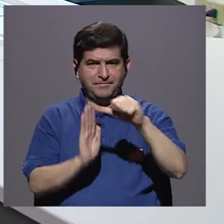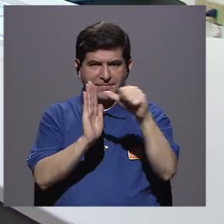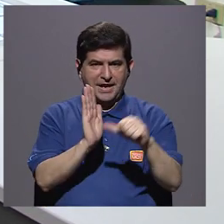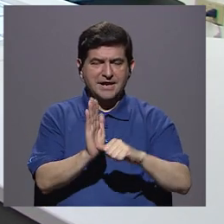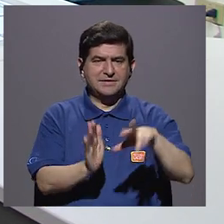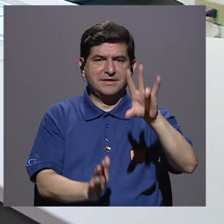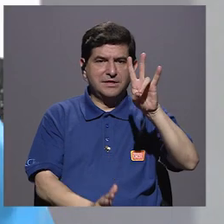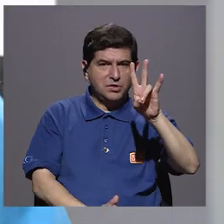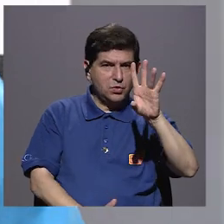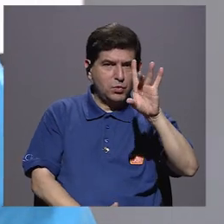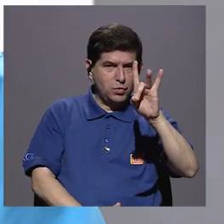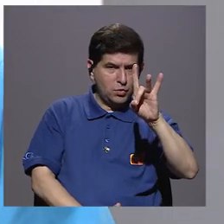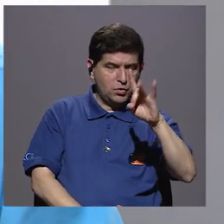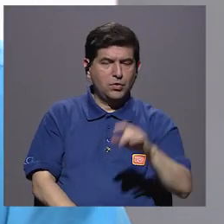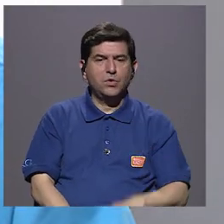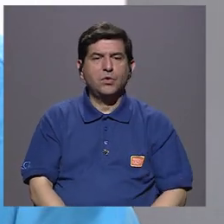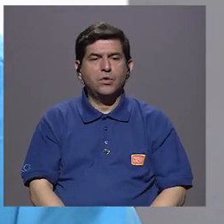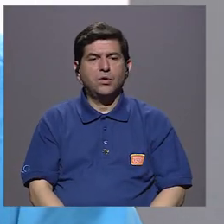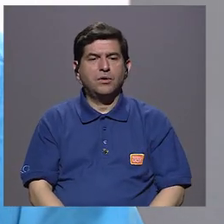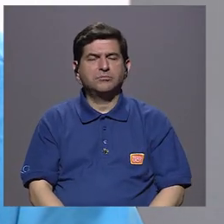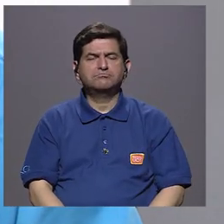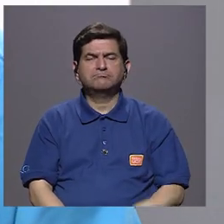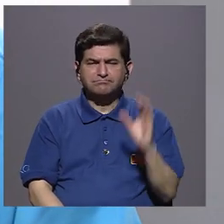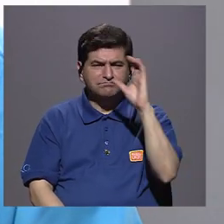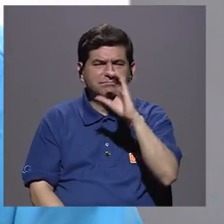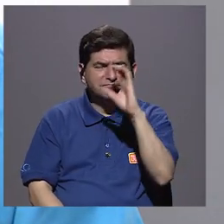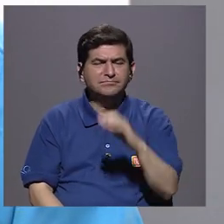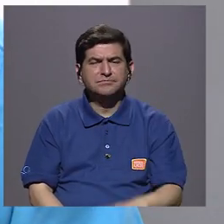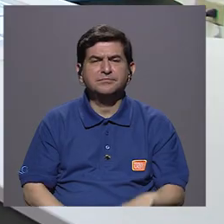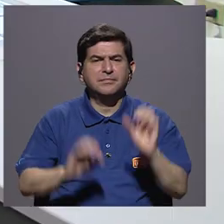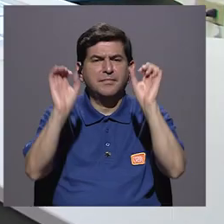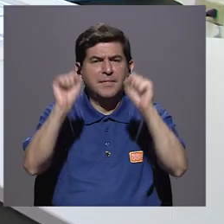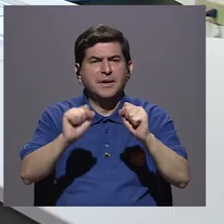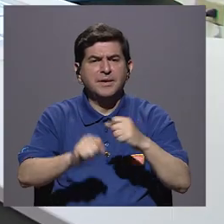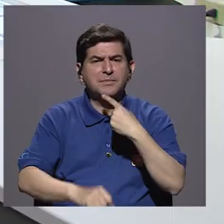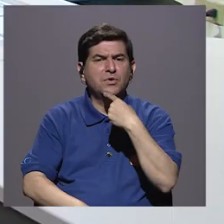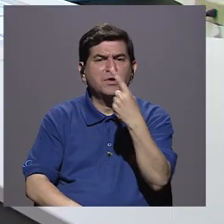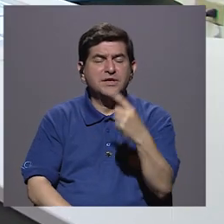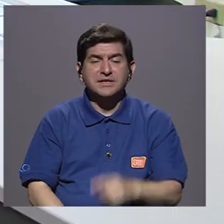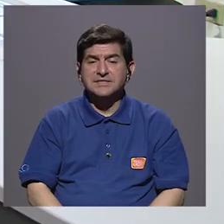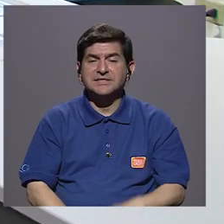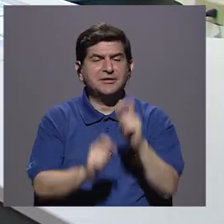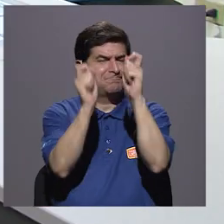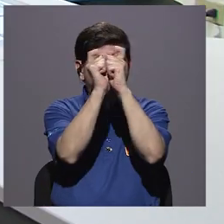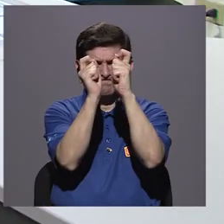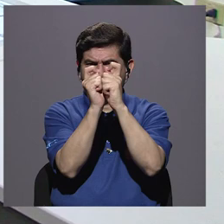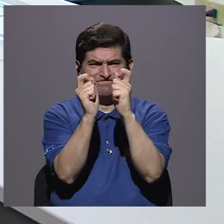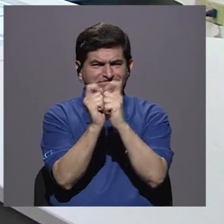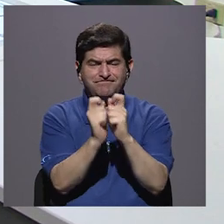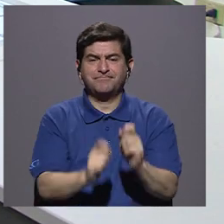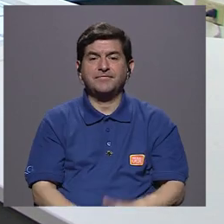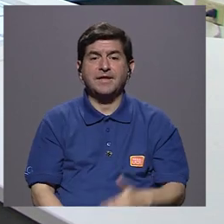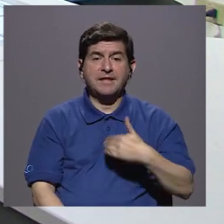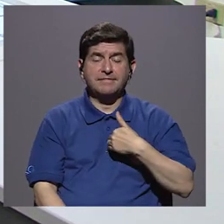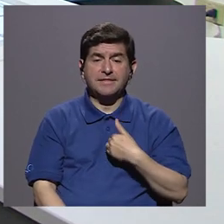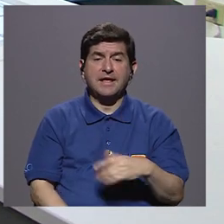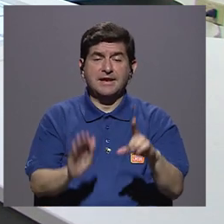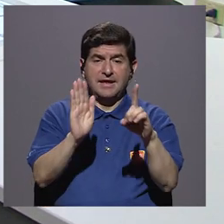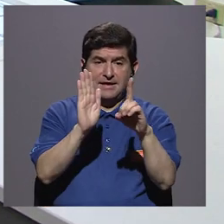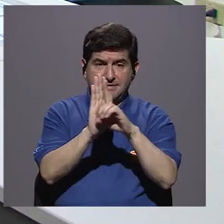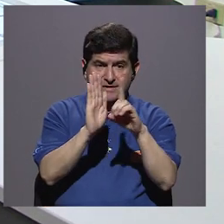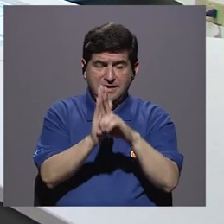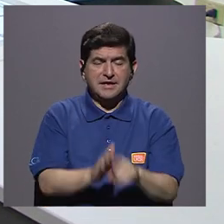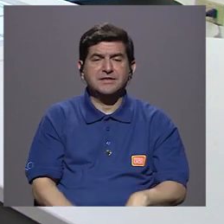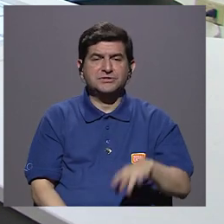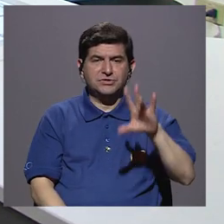artículo 78 tenemos, vamos a buscarlos por acá para podérselos decir así con lujo de detalles, ¿verdad? Porque tenemos los derechos en el